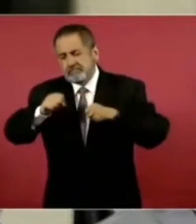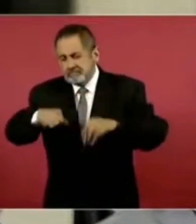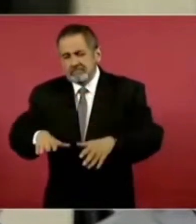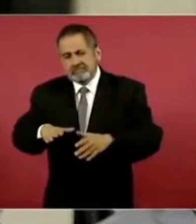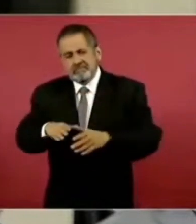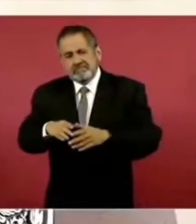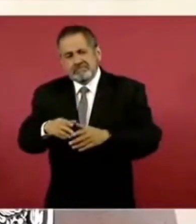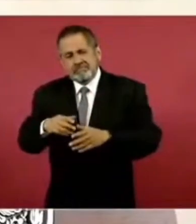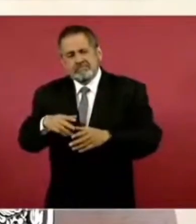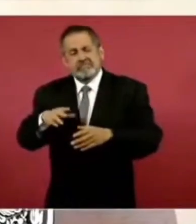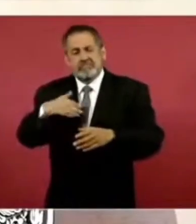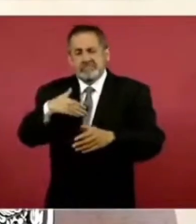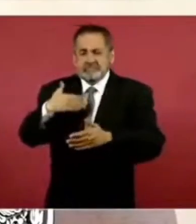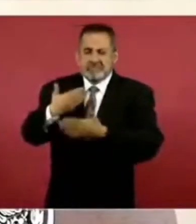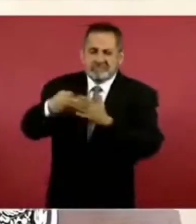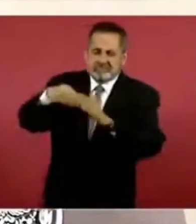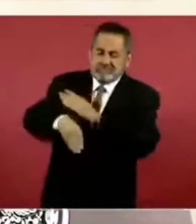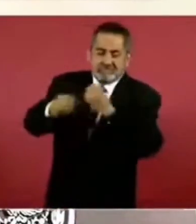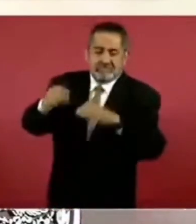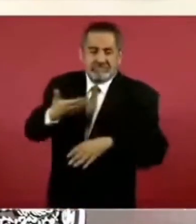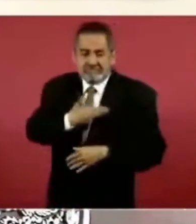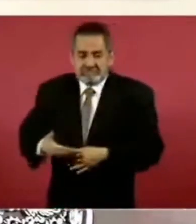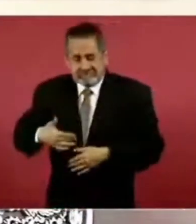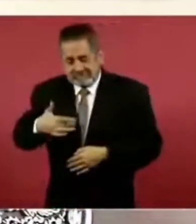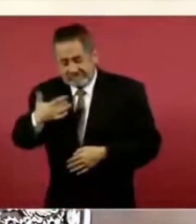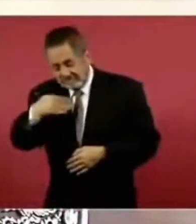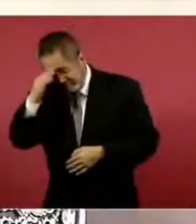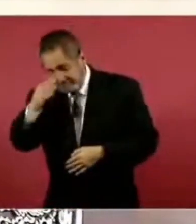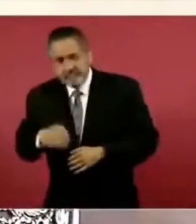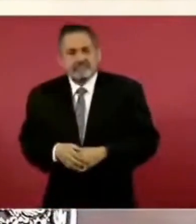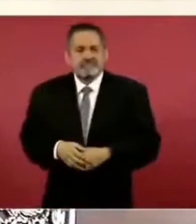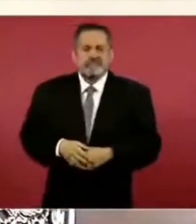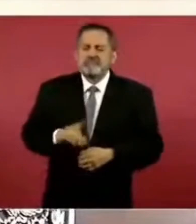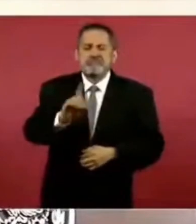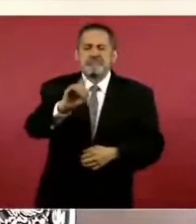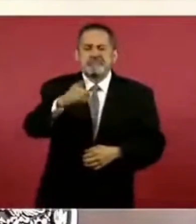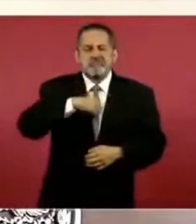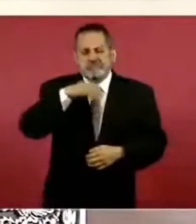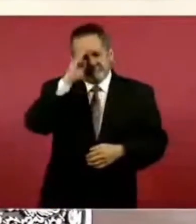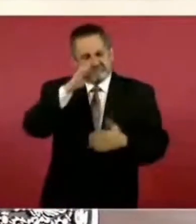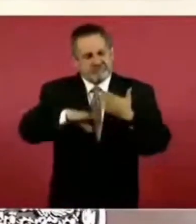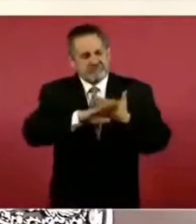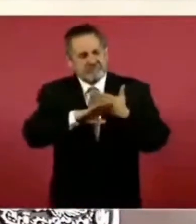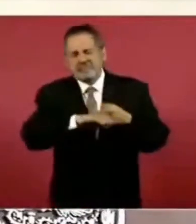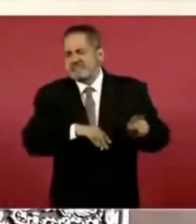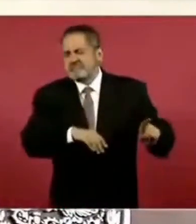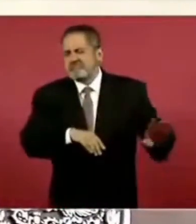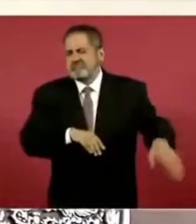como presidente? No, no, porque